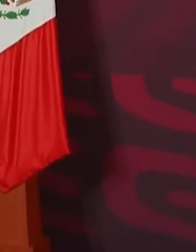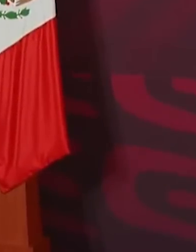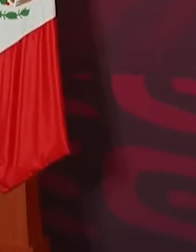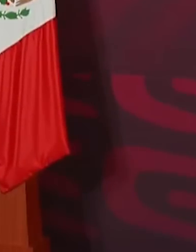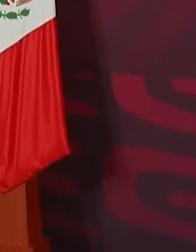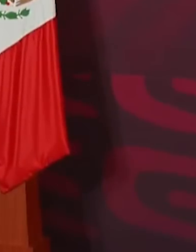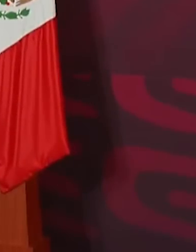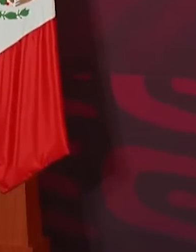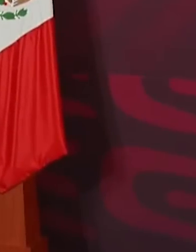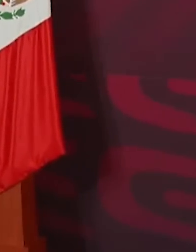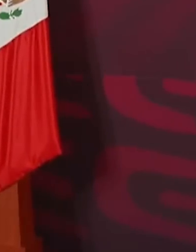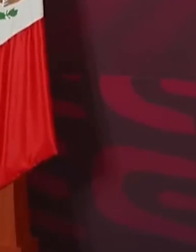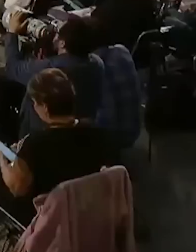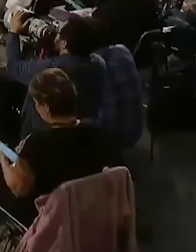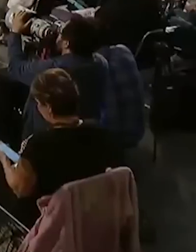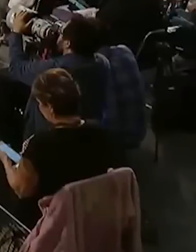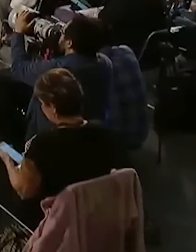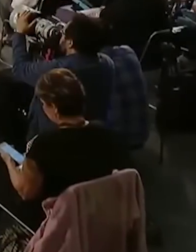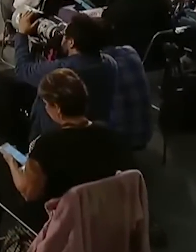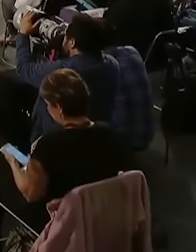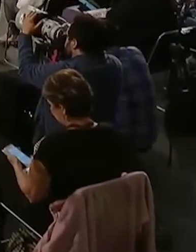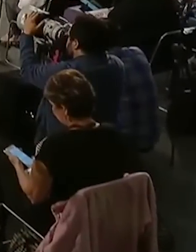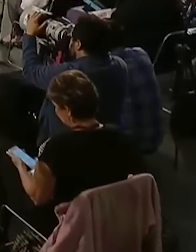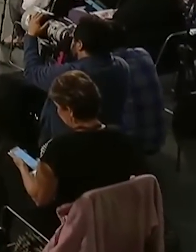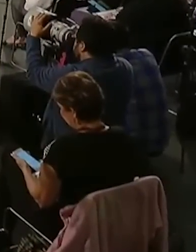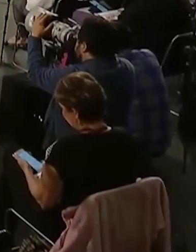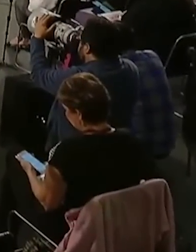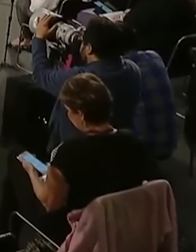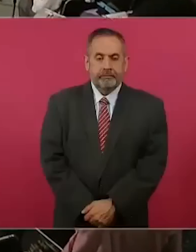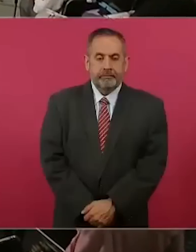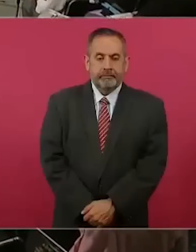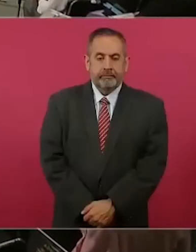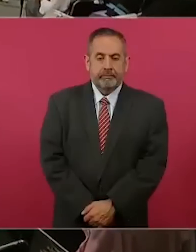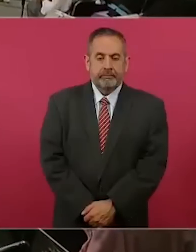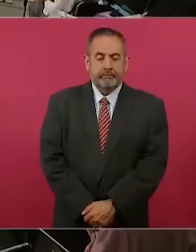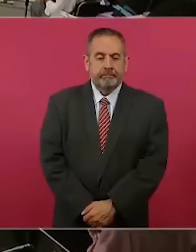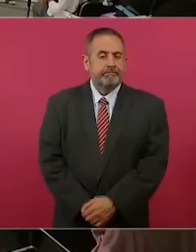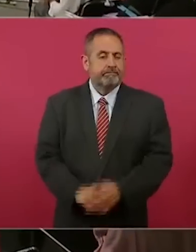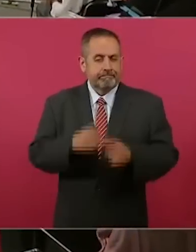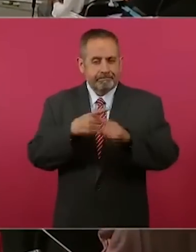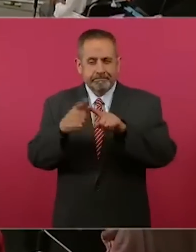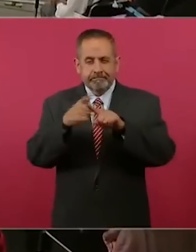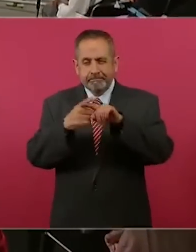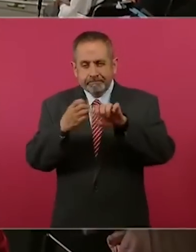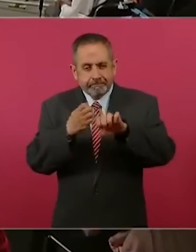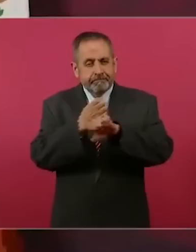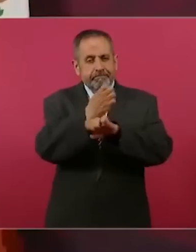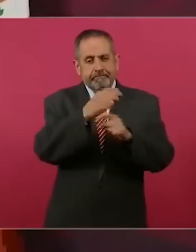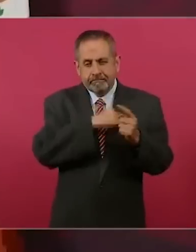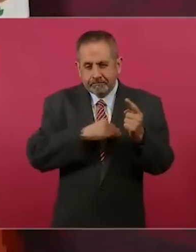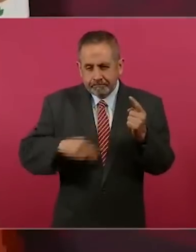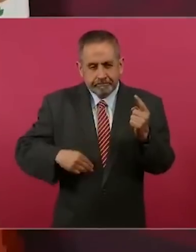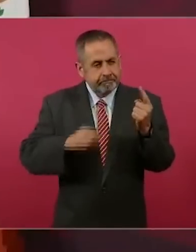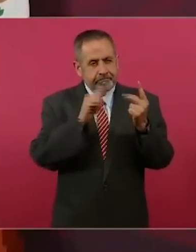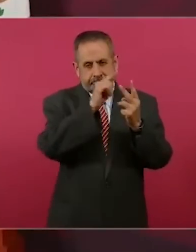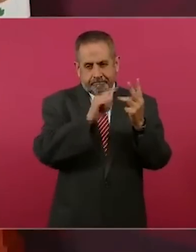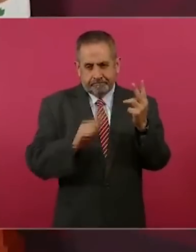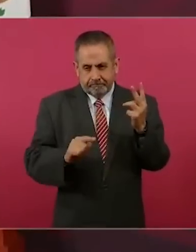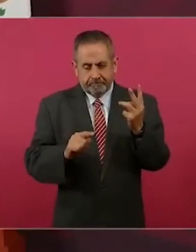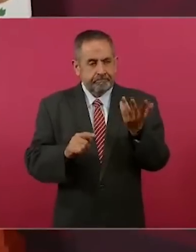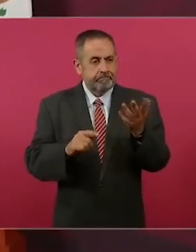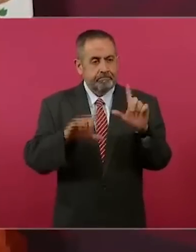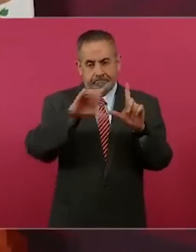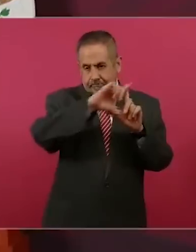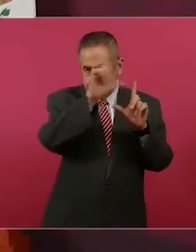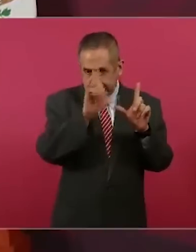federativas de los municipios y de las demarcaciones territoriales de la Ciudad de